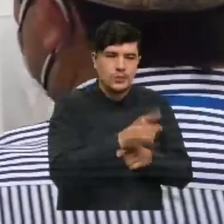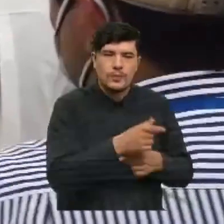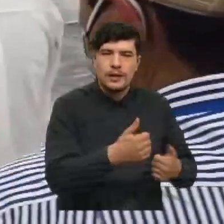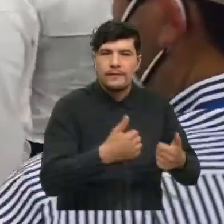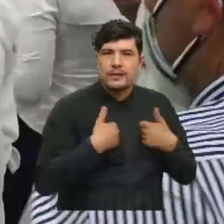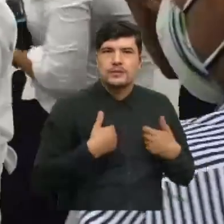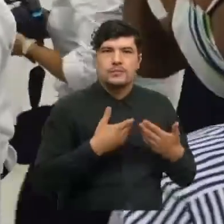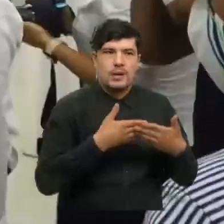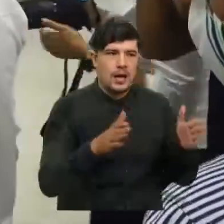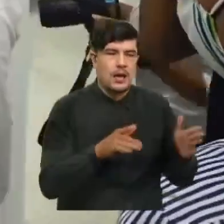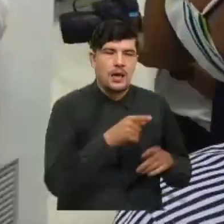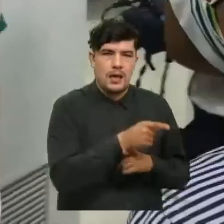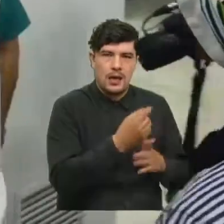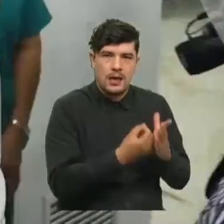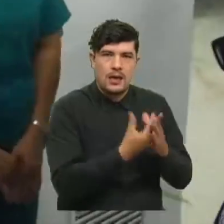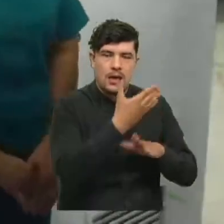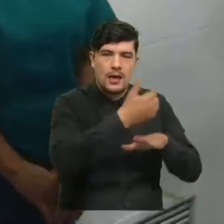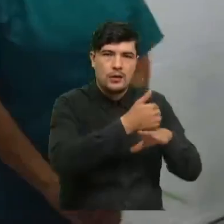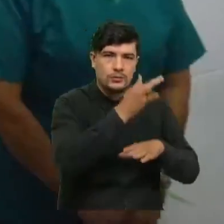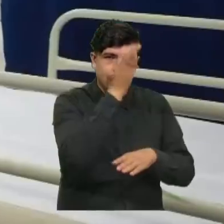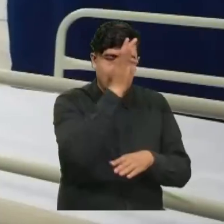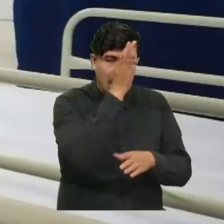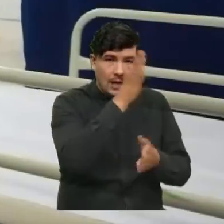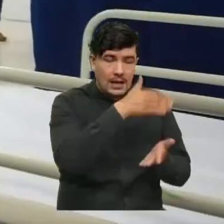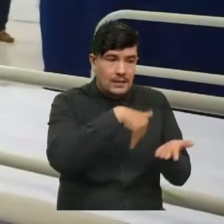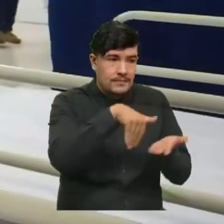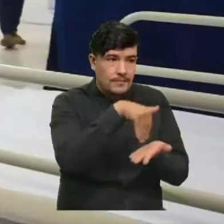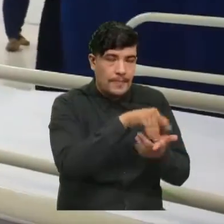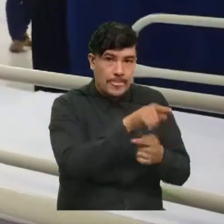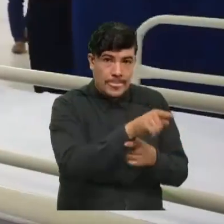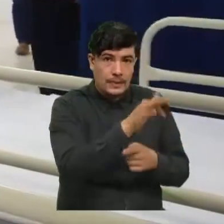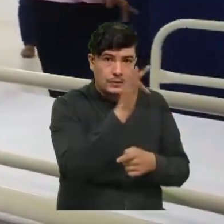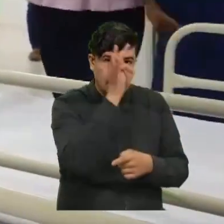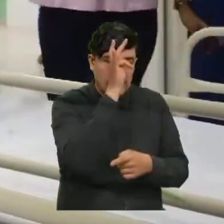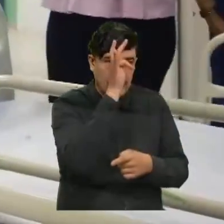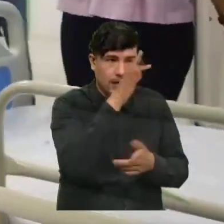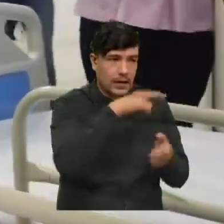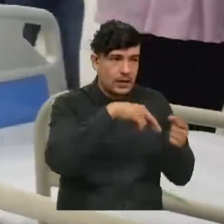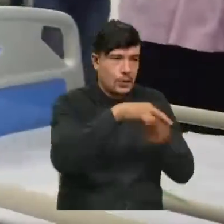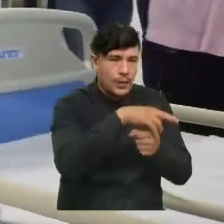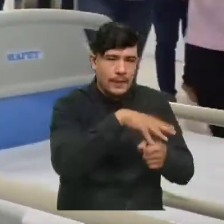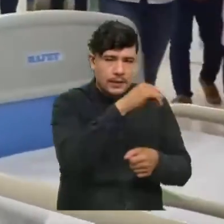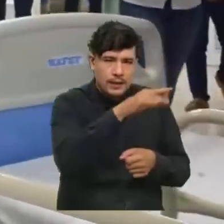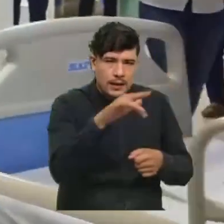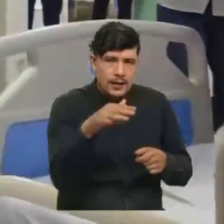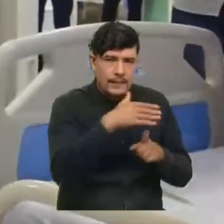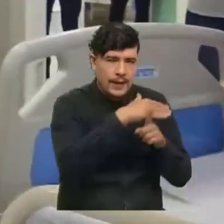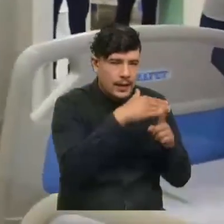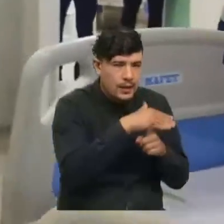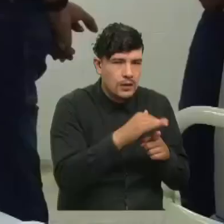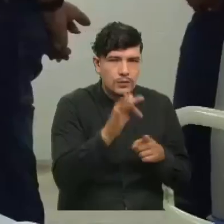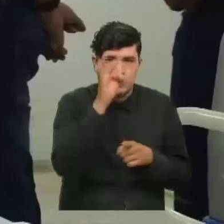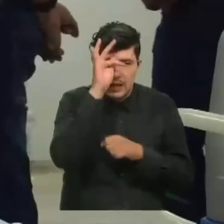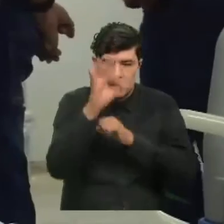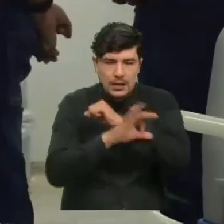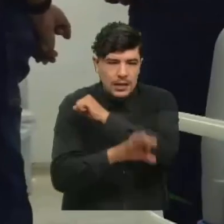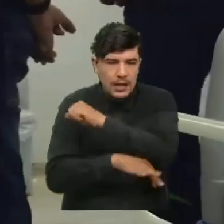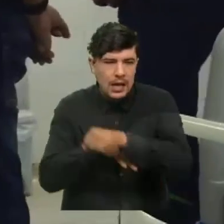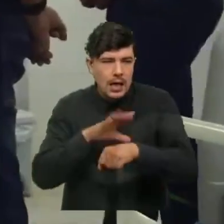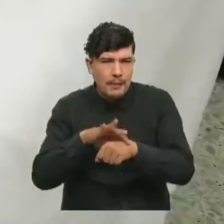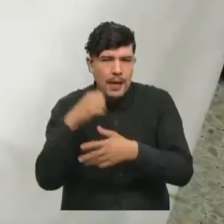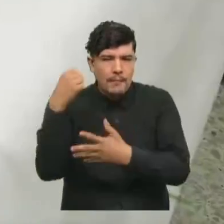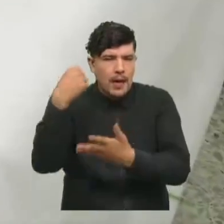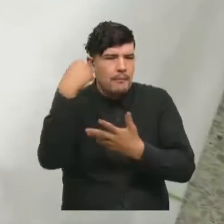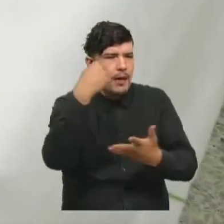así como estamos fortaleciendo el hospital regional del magdalena medio también haciendo la desinversión es así como tuvimos una nueva sus y pues estamos